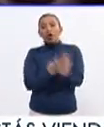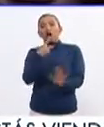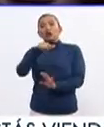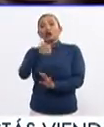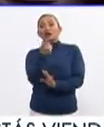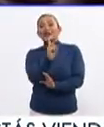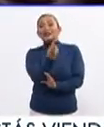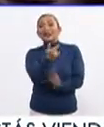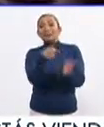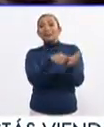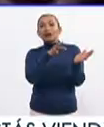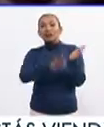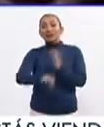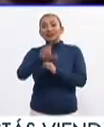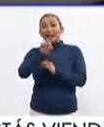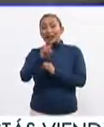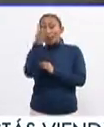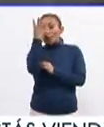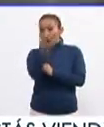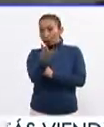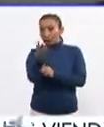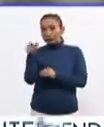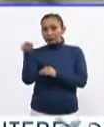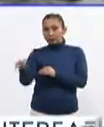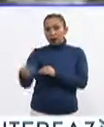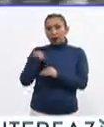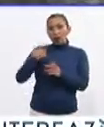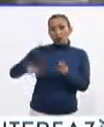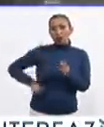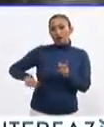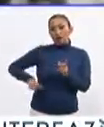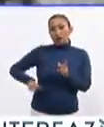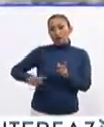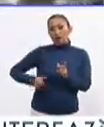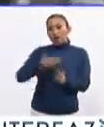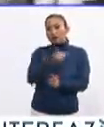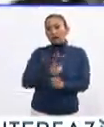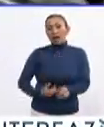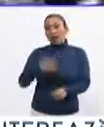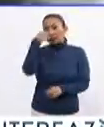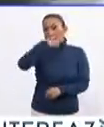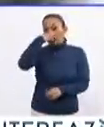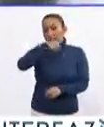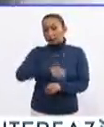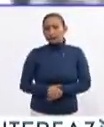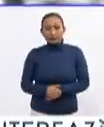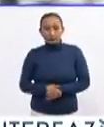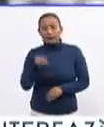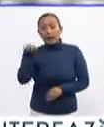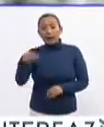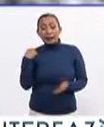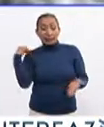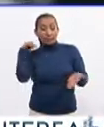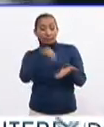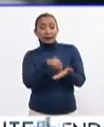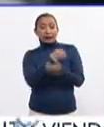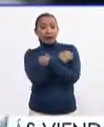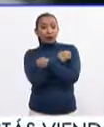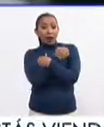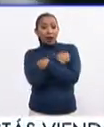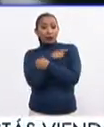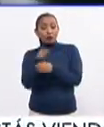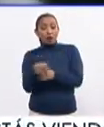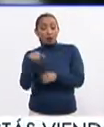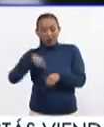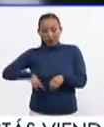el 12 de diciembre de 1934, durante el mandato del presidente Lázaro Cárdenas, que establecía que la educación